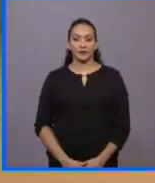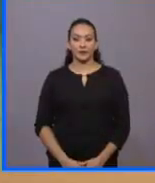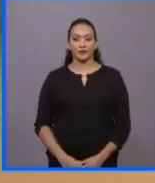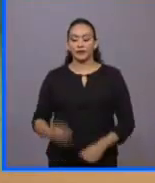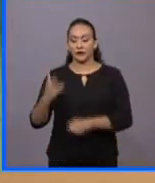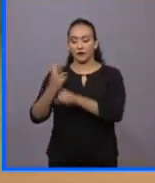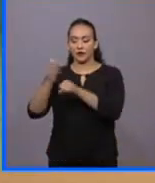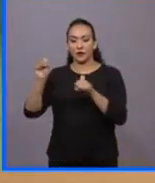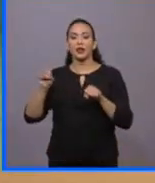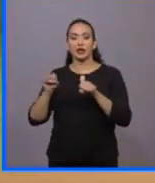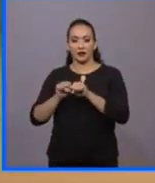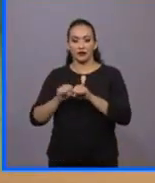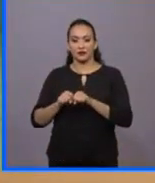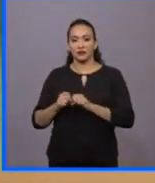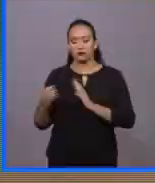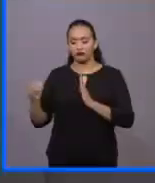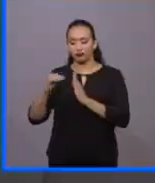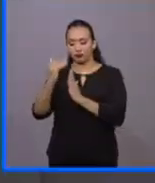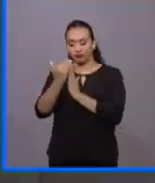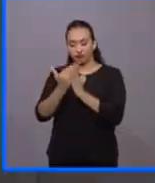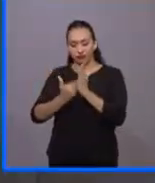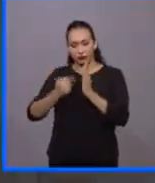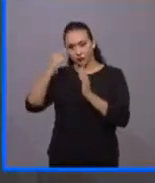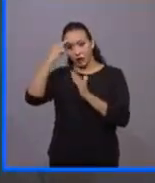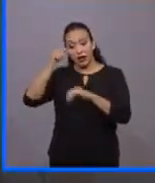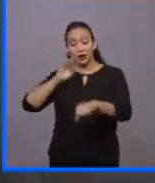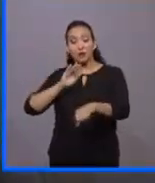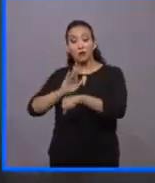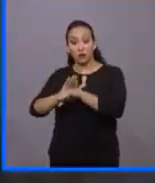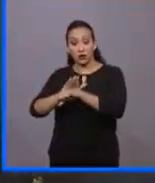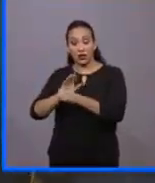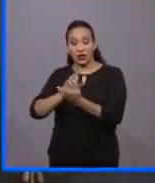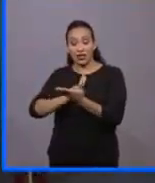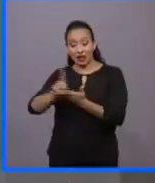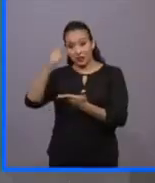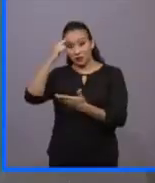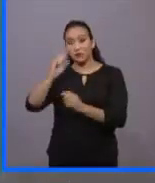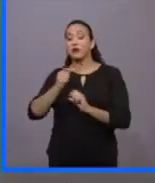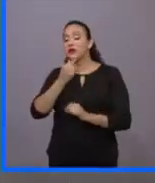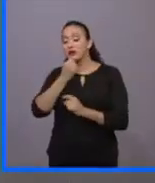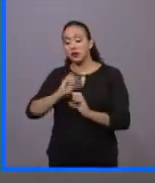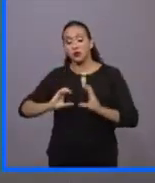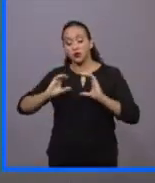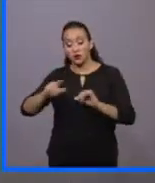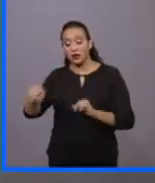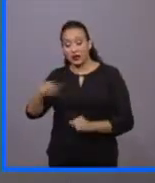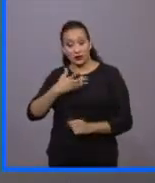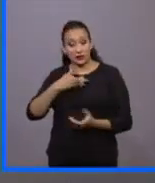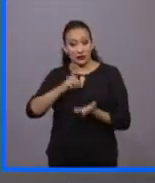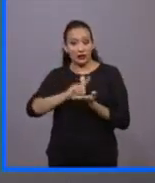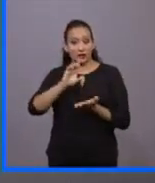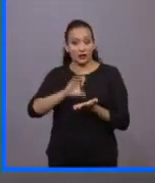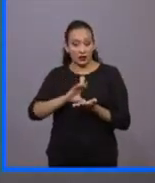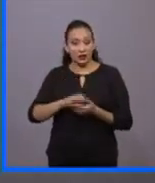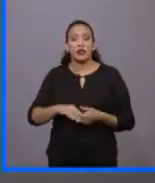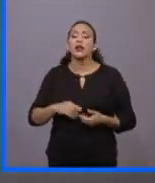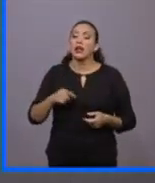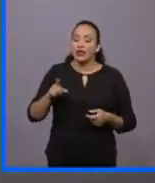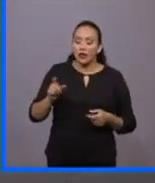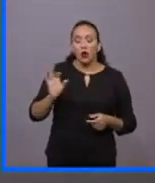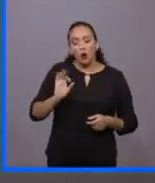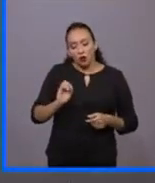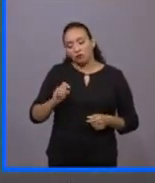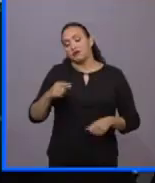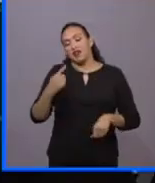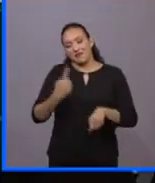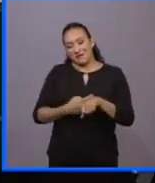La segunda sala de la Corte ha establecido criterios que protegen el derecho al cuidado de infantes con discapacidad y con complicaciones de